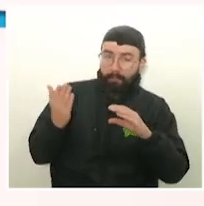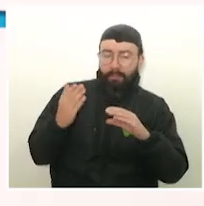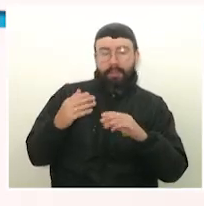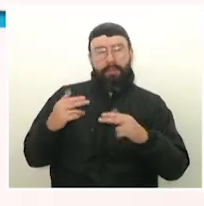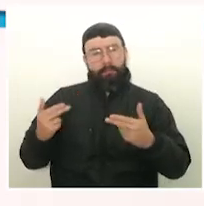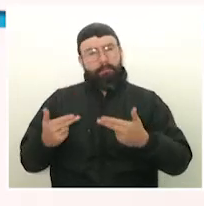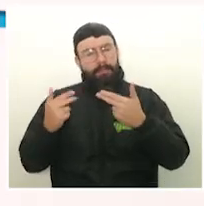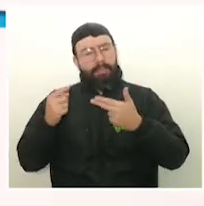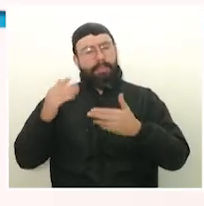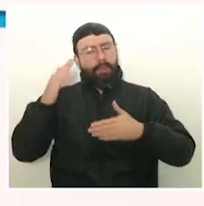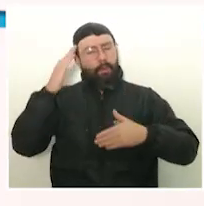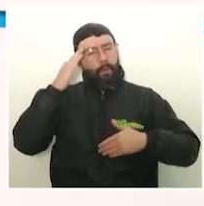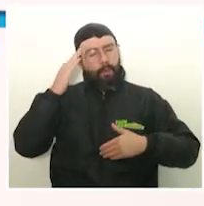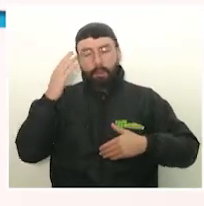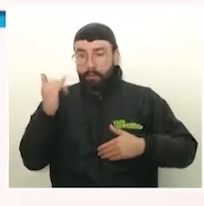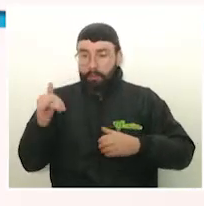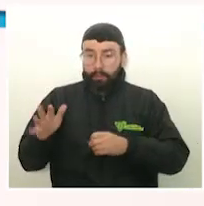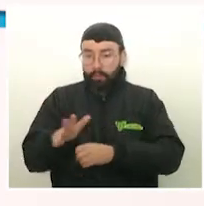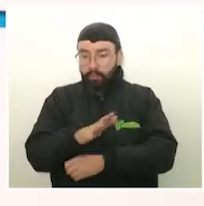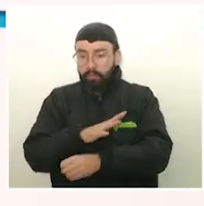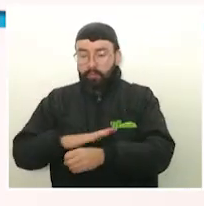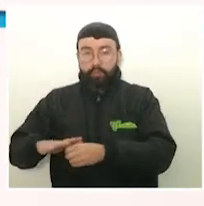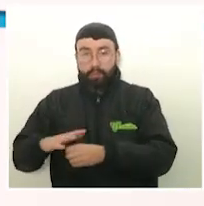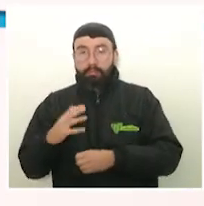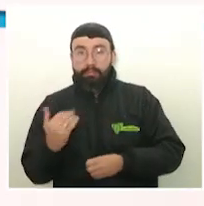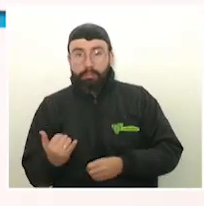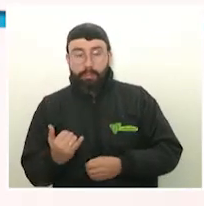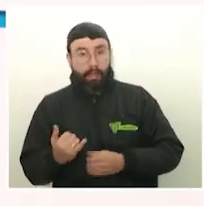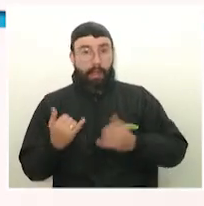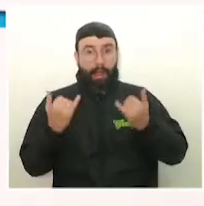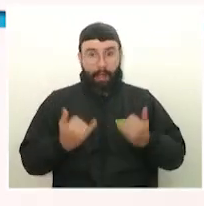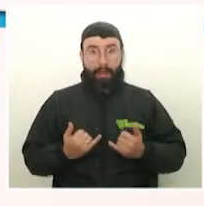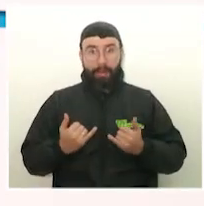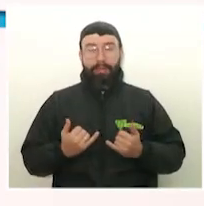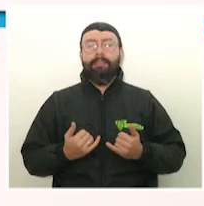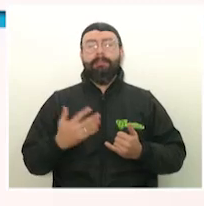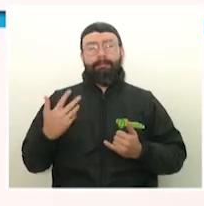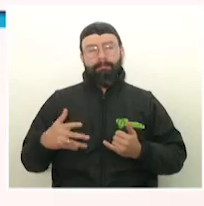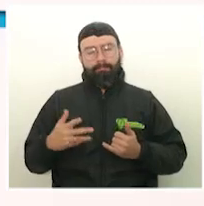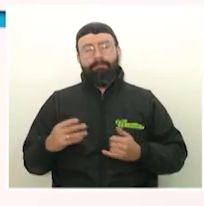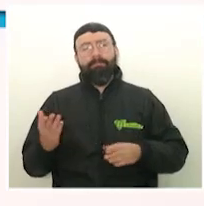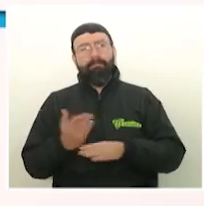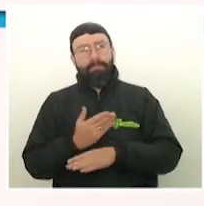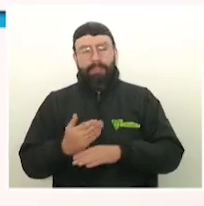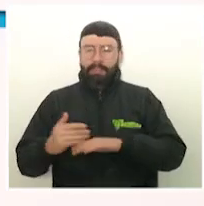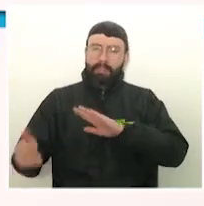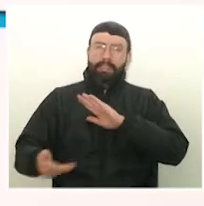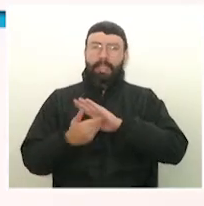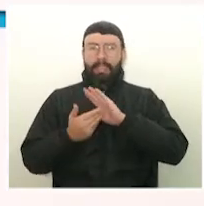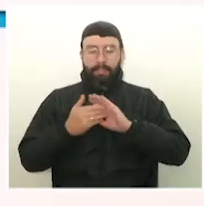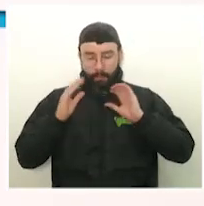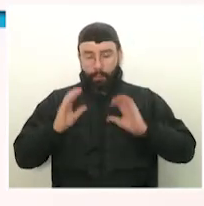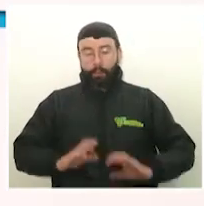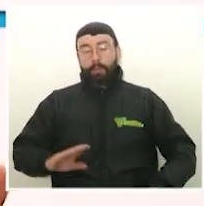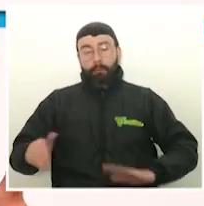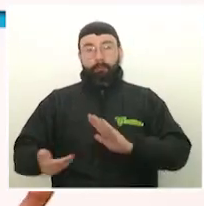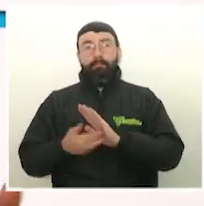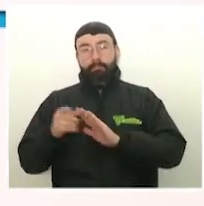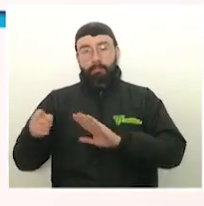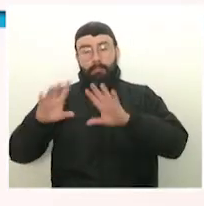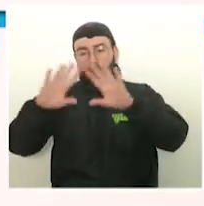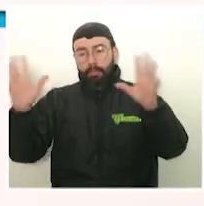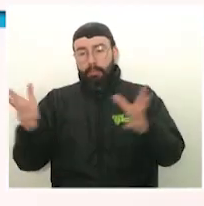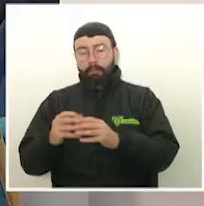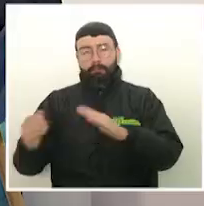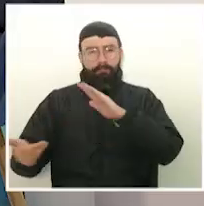conciencia acerca del medio ambiente, que hoy estamos viendo los efectos que está teniendo sobre nuestro cuerpo físico y